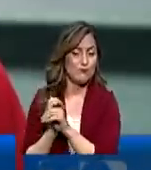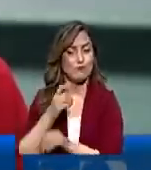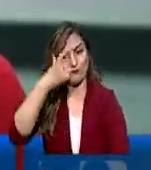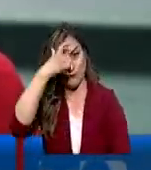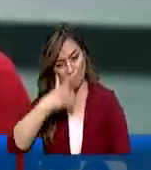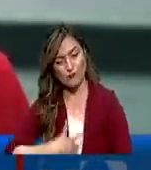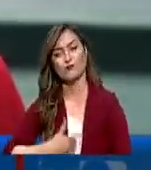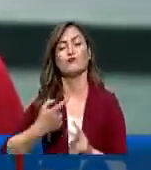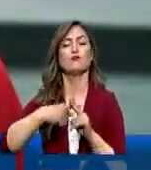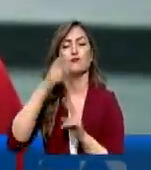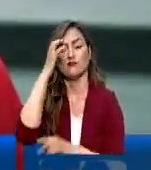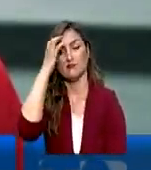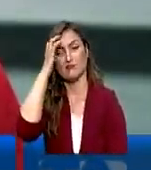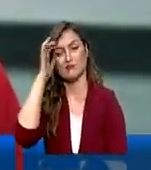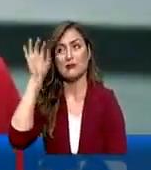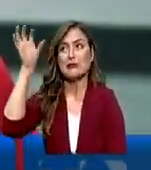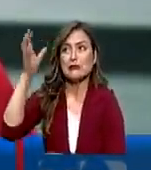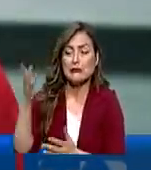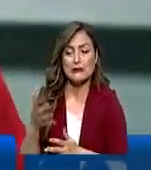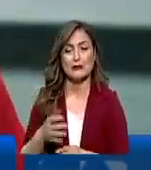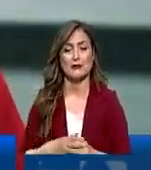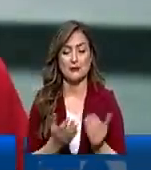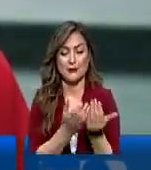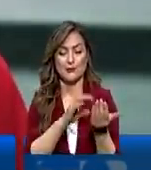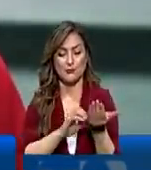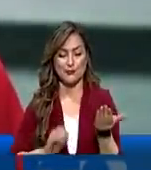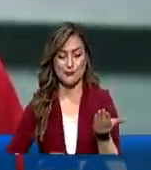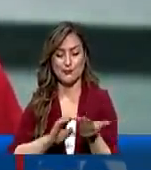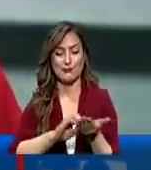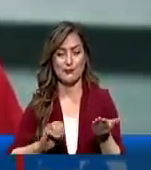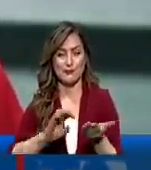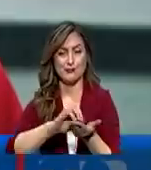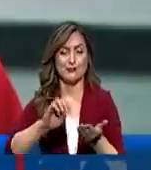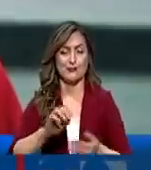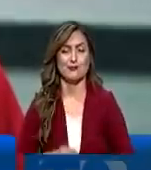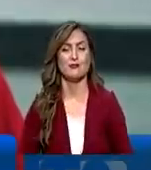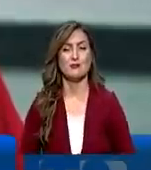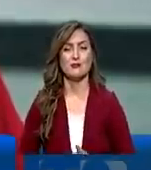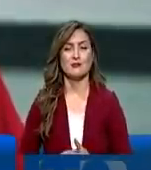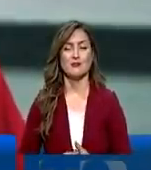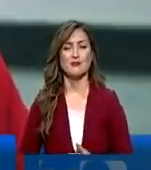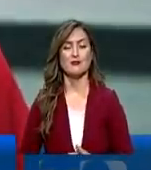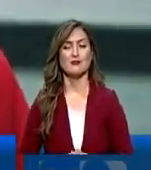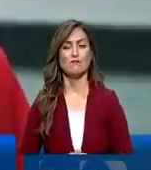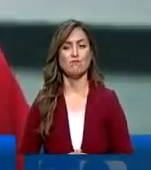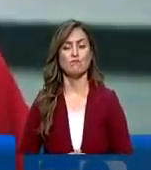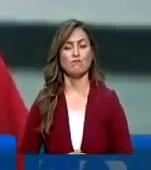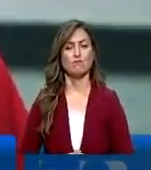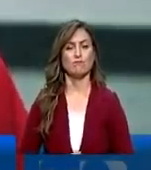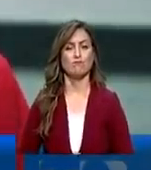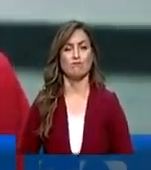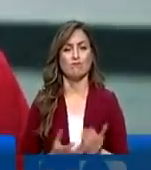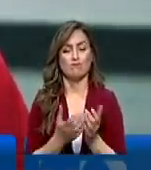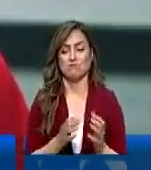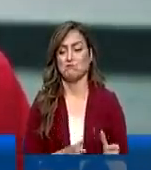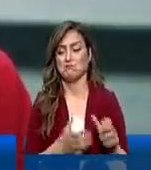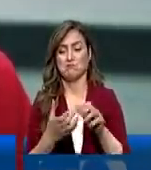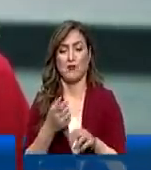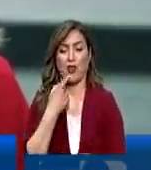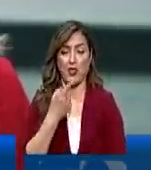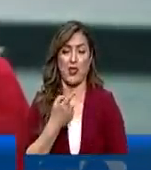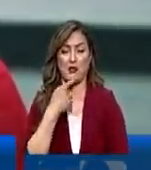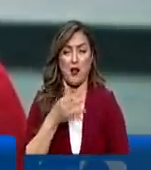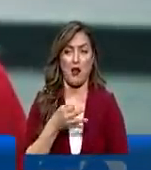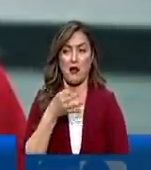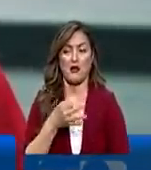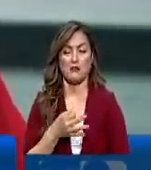ciudadanos empezar a preocuparnos por un reciclaje integral, por un reciclaje que no sea únicamente algo que se diga, sino que se practique desde